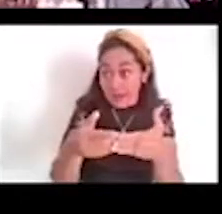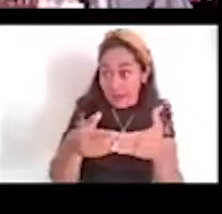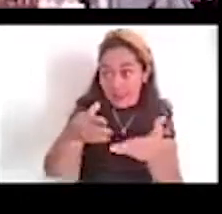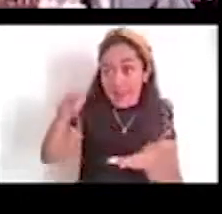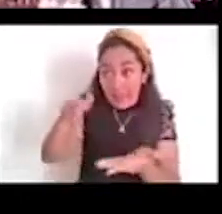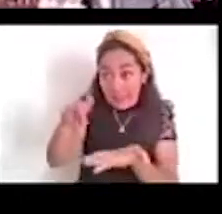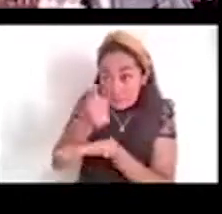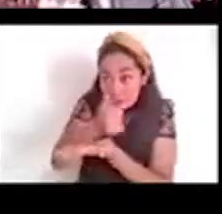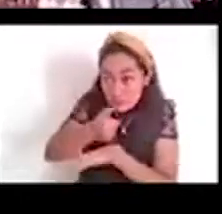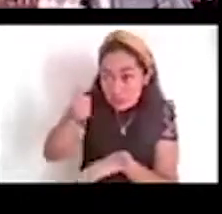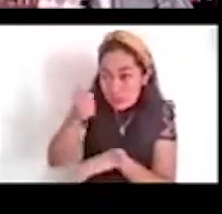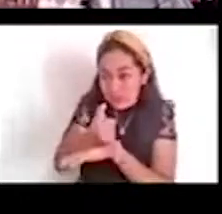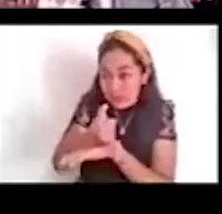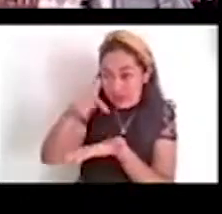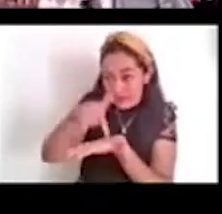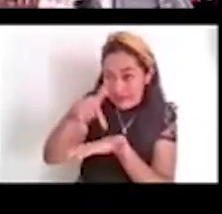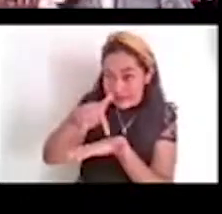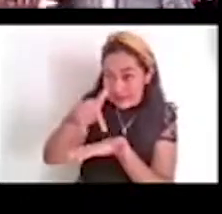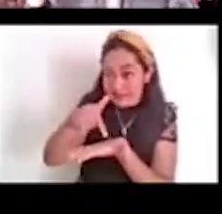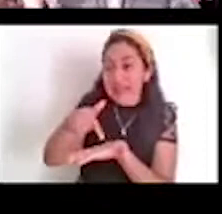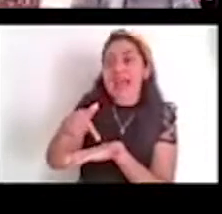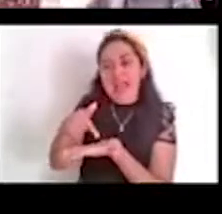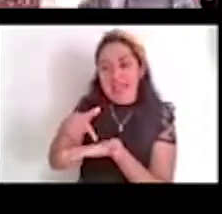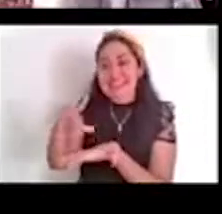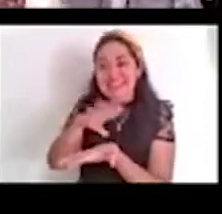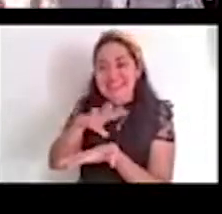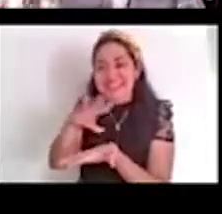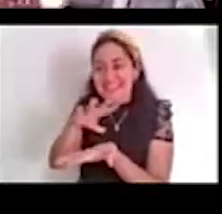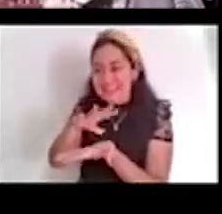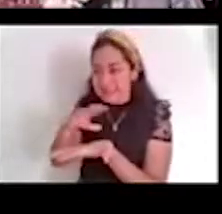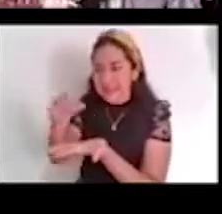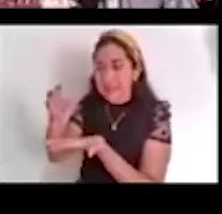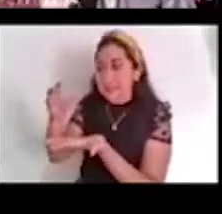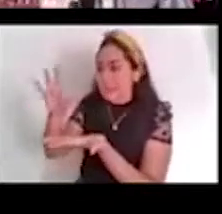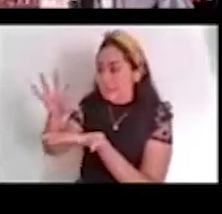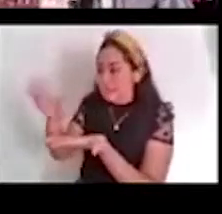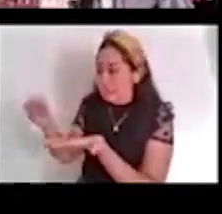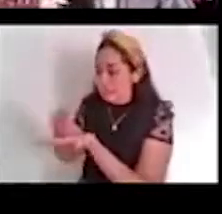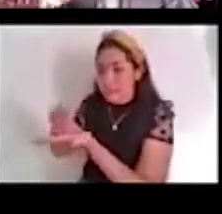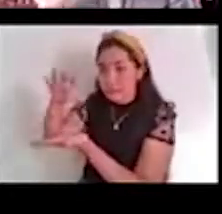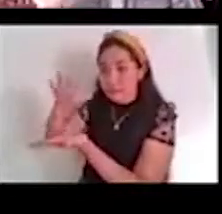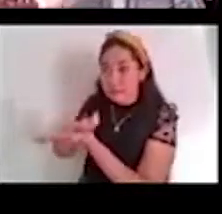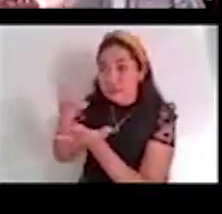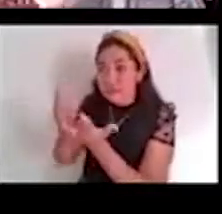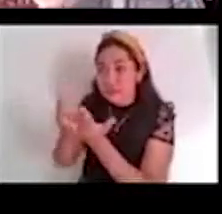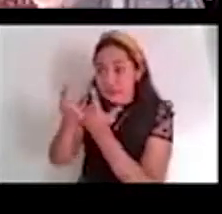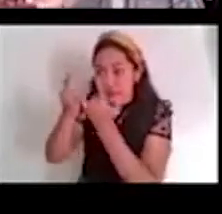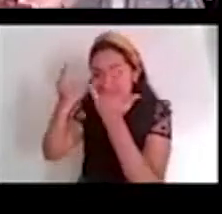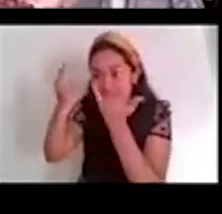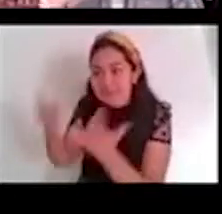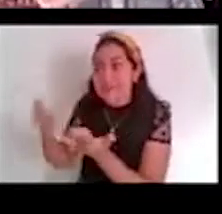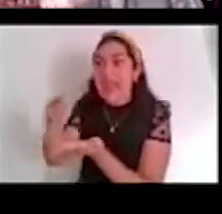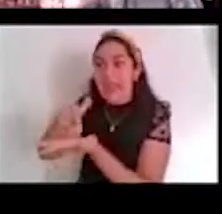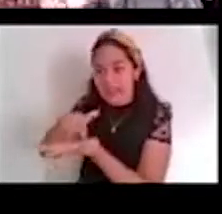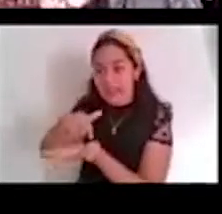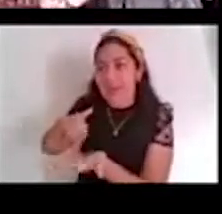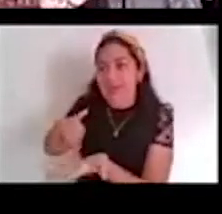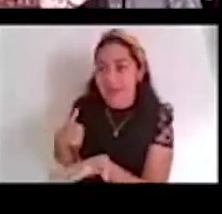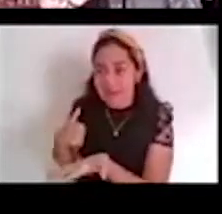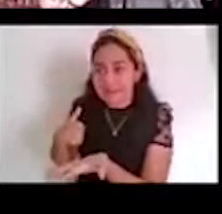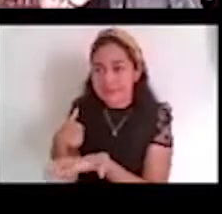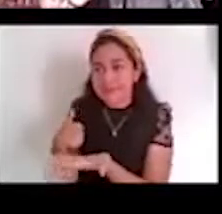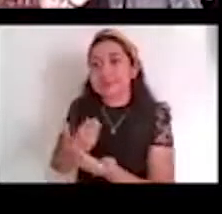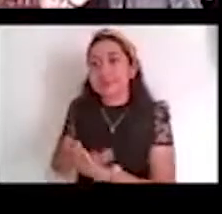ciudad tienen una componente imaginaria muy importante. Hay otras, en cambio,